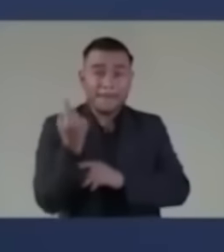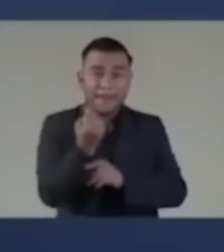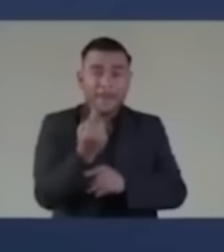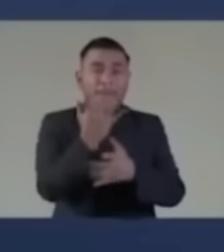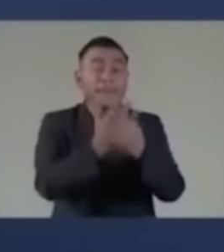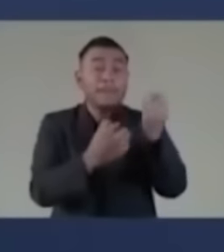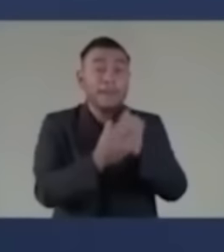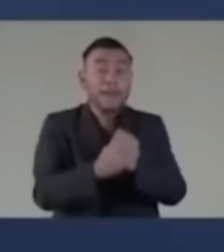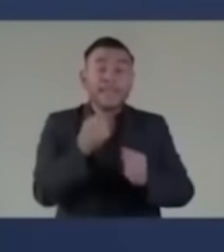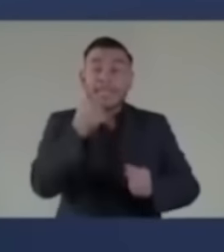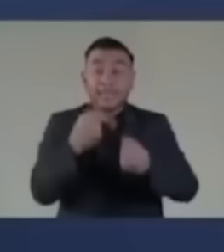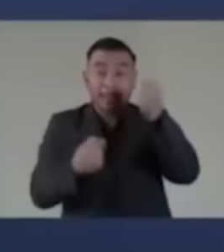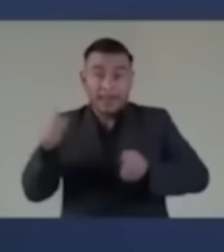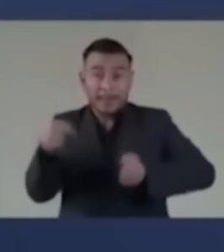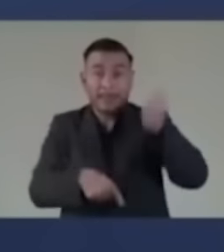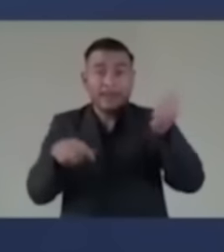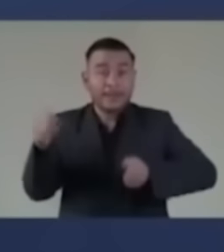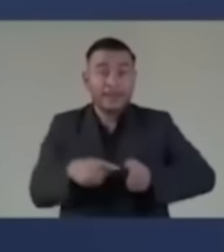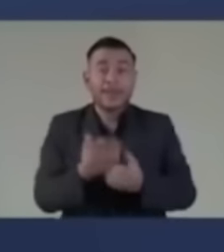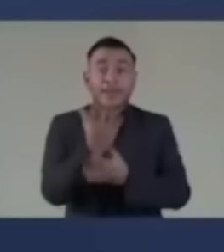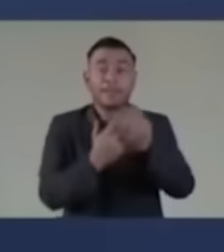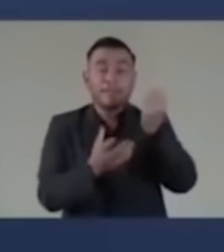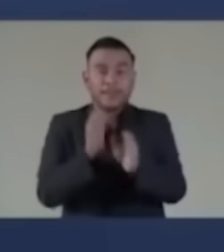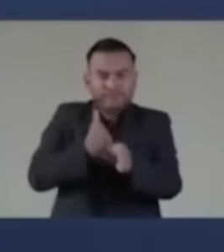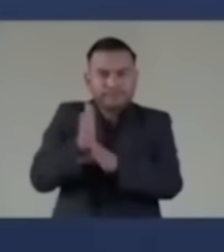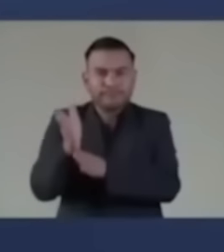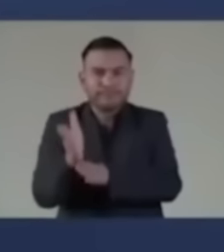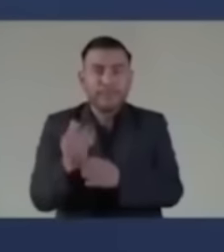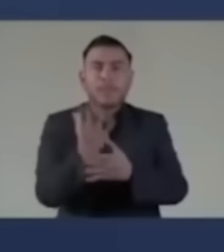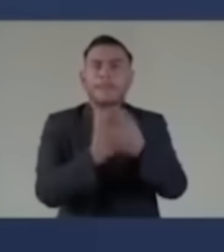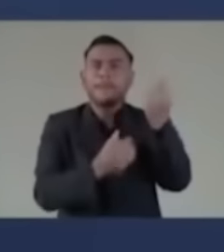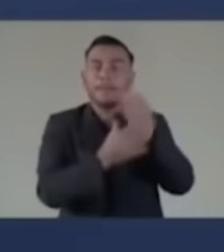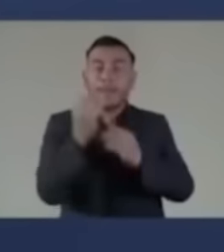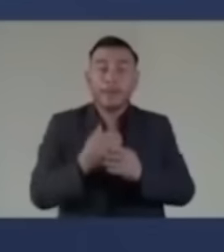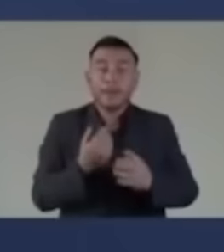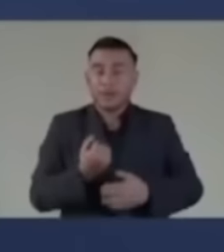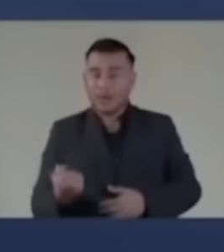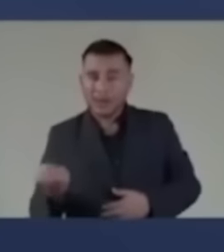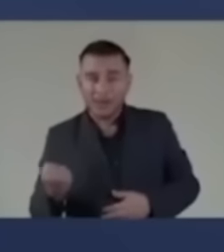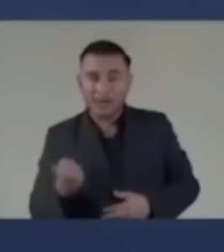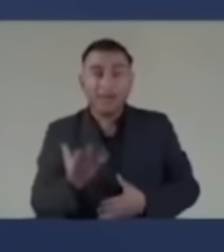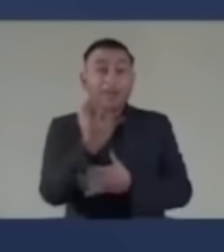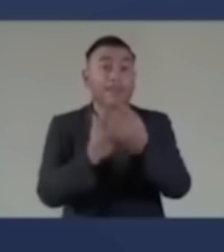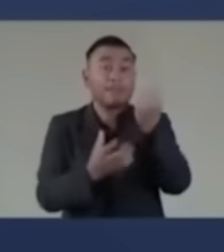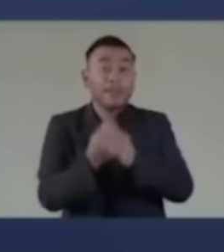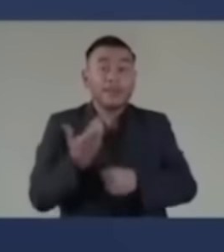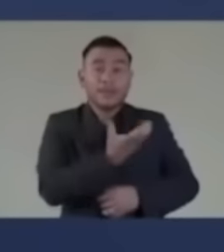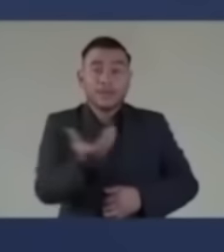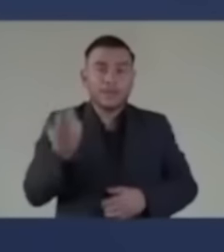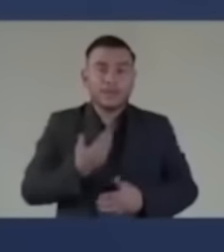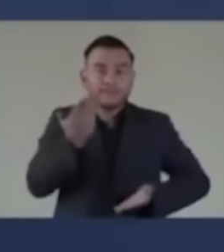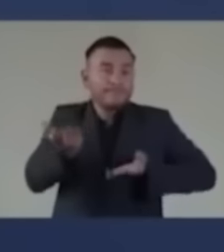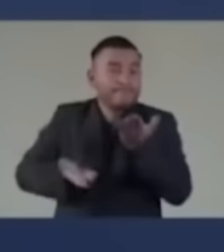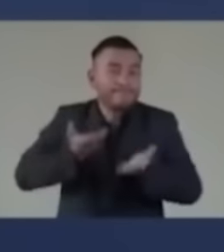manos de nuestros agricultores, en las manos de nuestros profesionales, en las manos de nuestros estudiantes, en las manos de nuestros